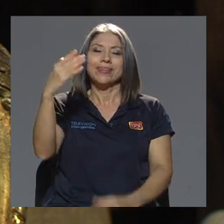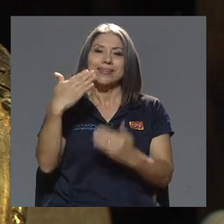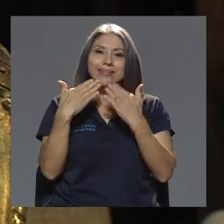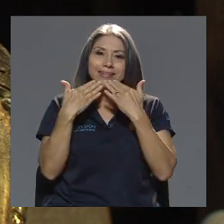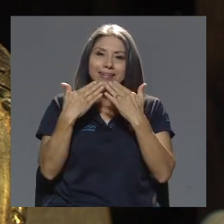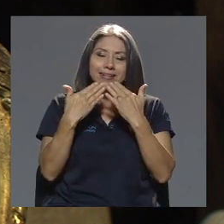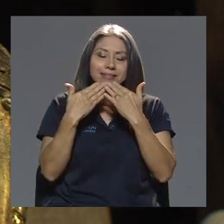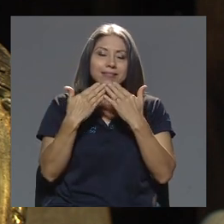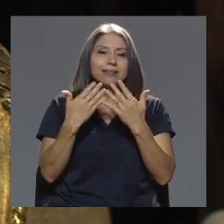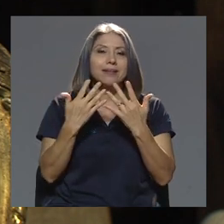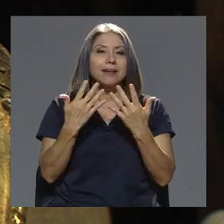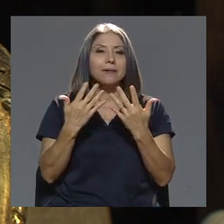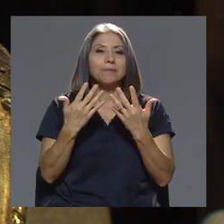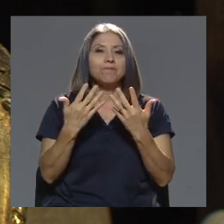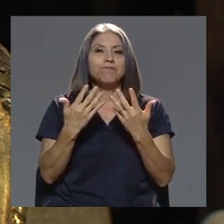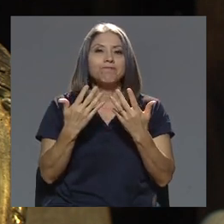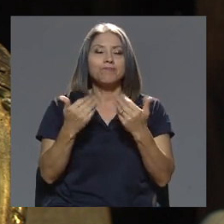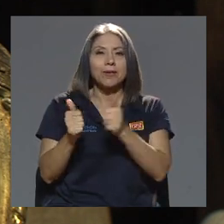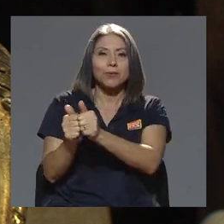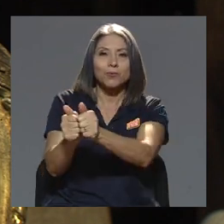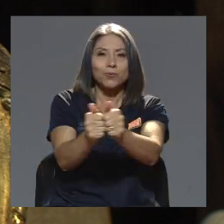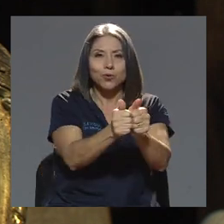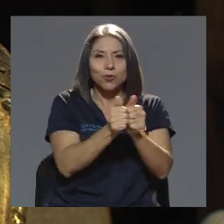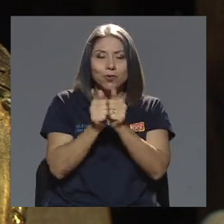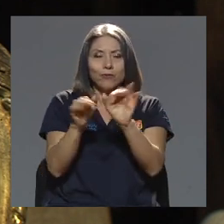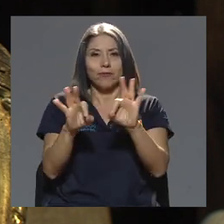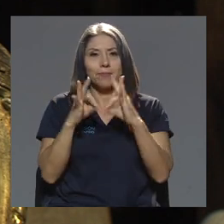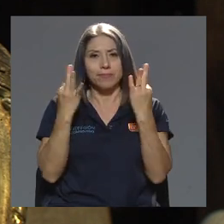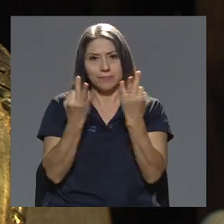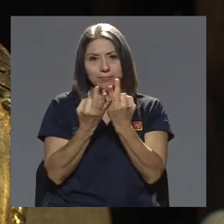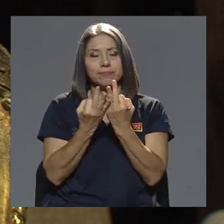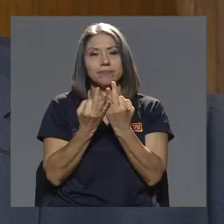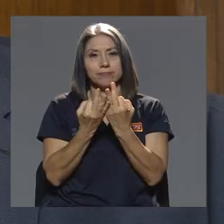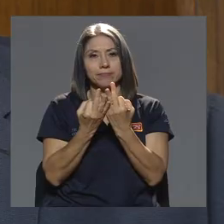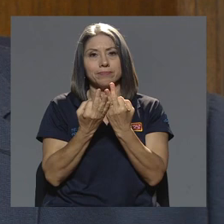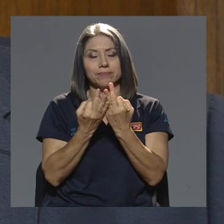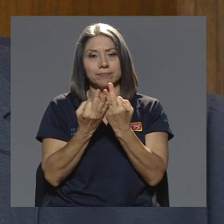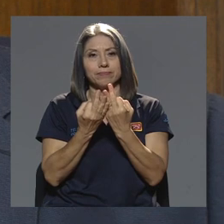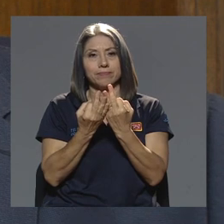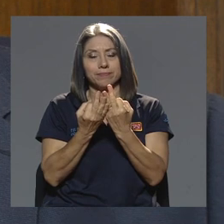a la unión familiar.